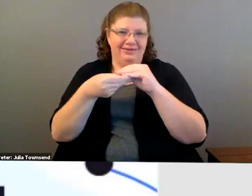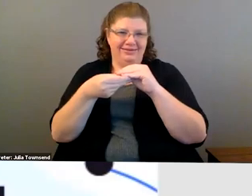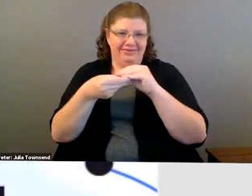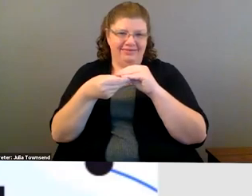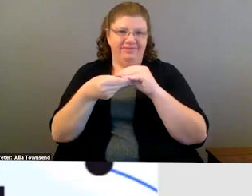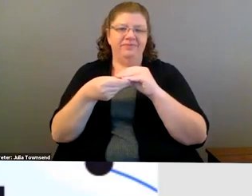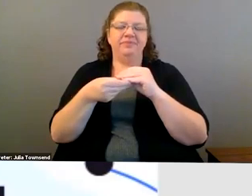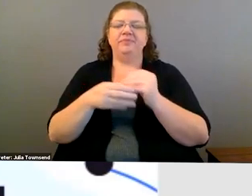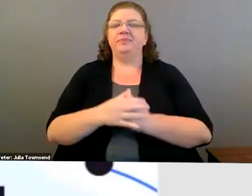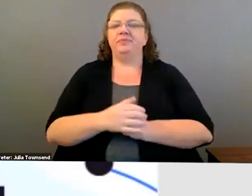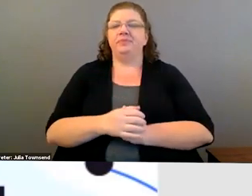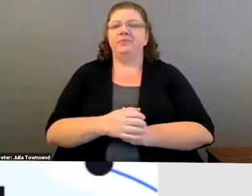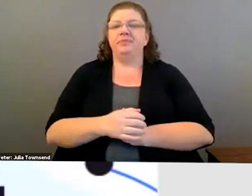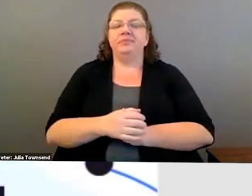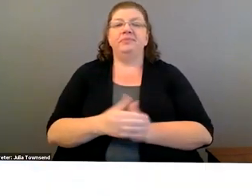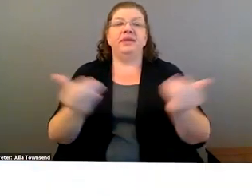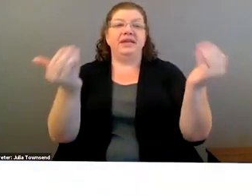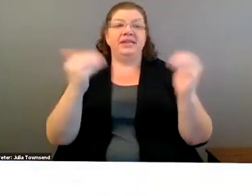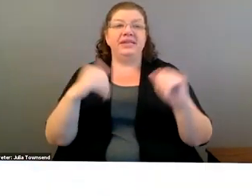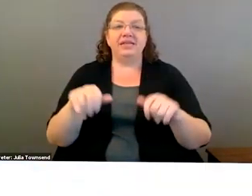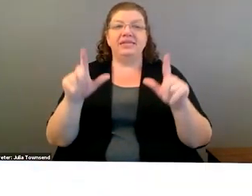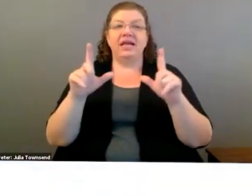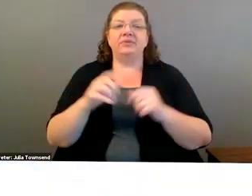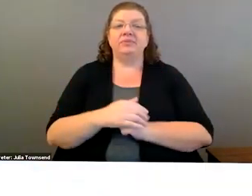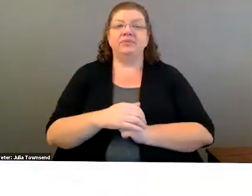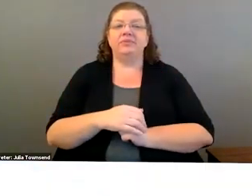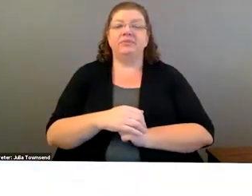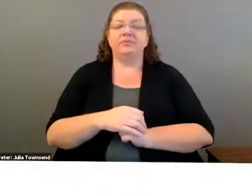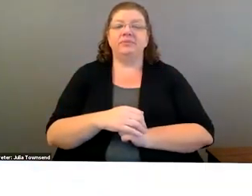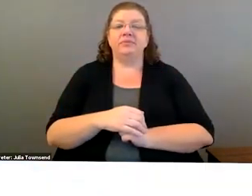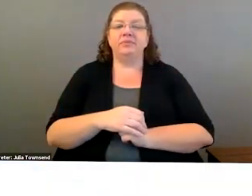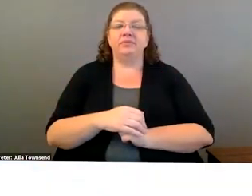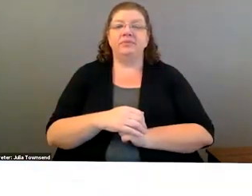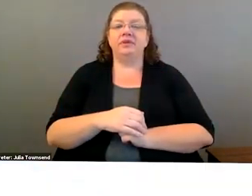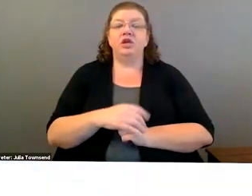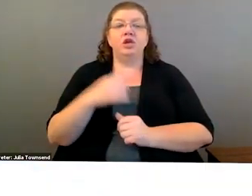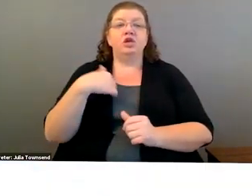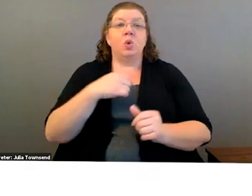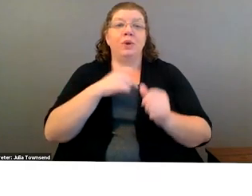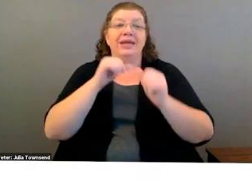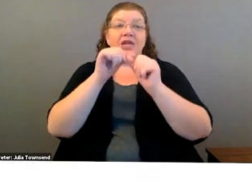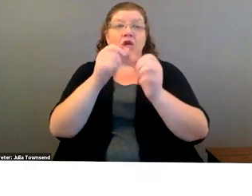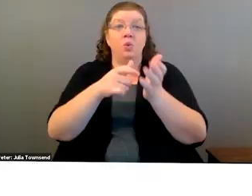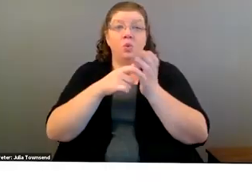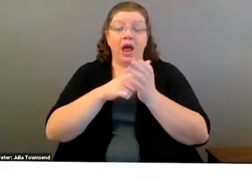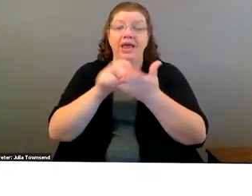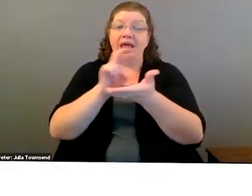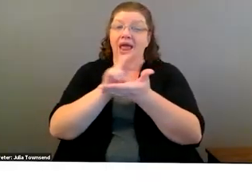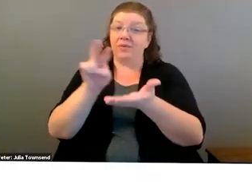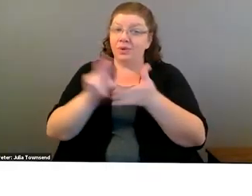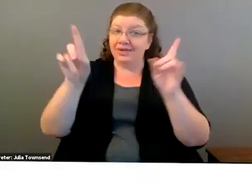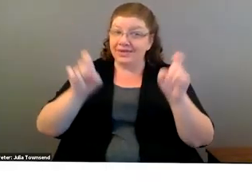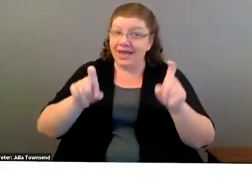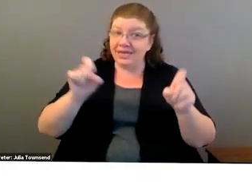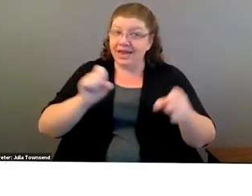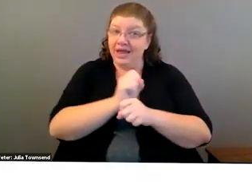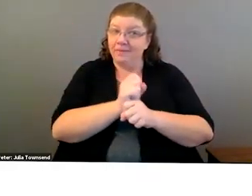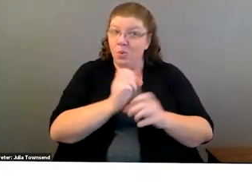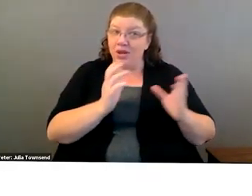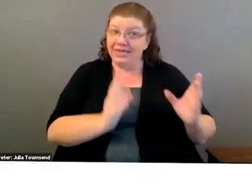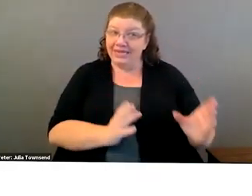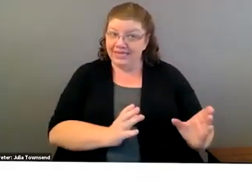aquí a la diapositiva próxima diapositiva por favor nosotros seguimos requiriendo a los